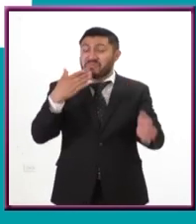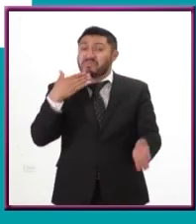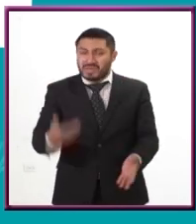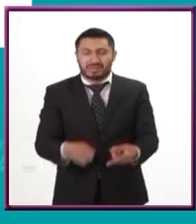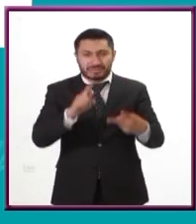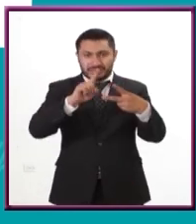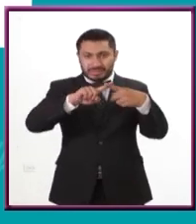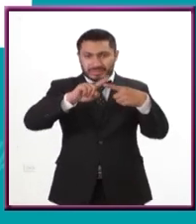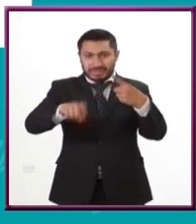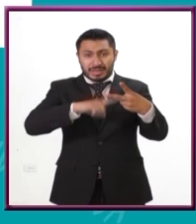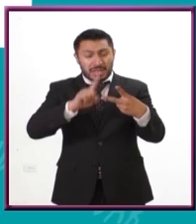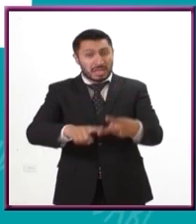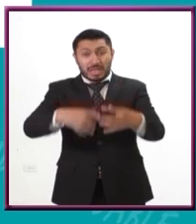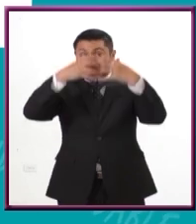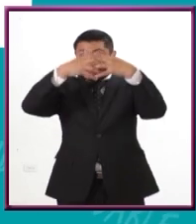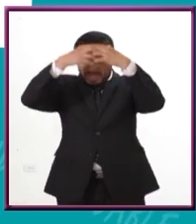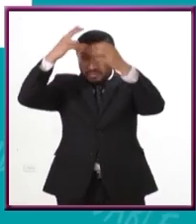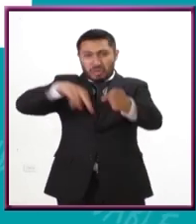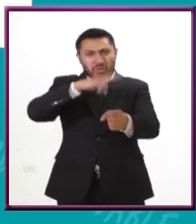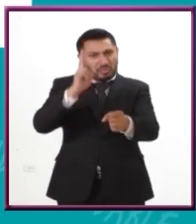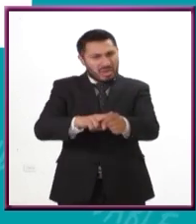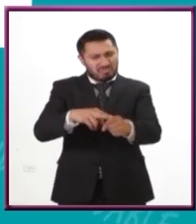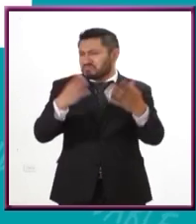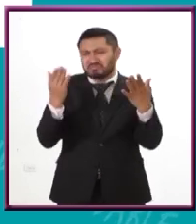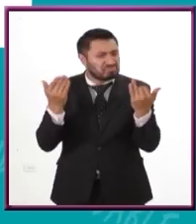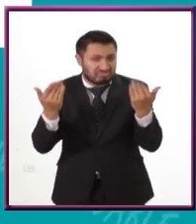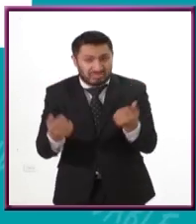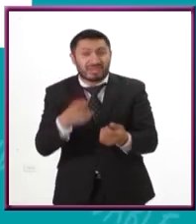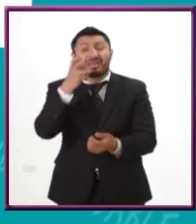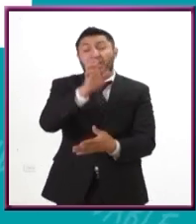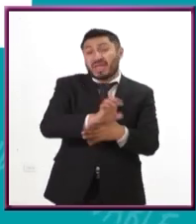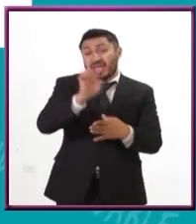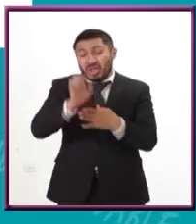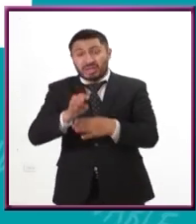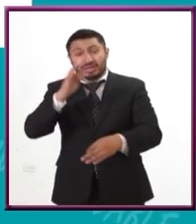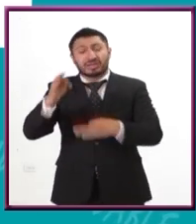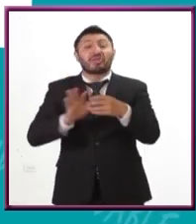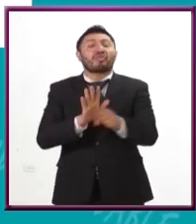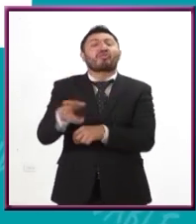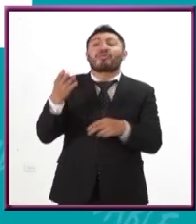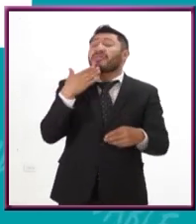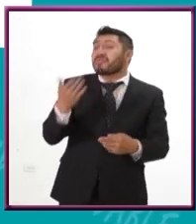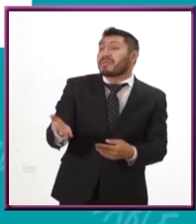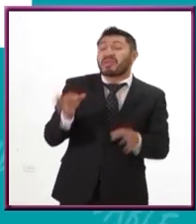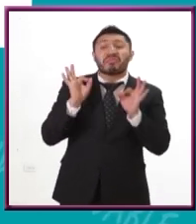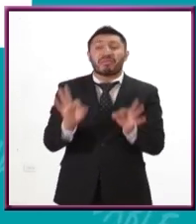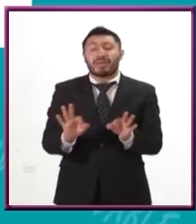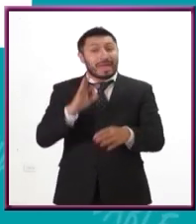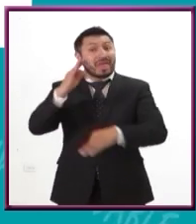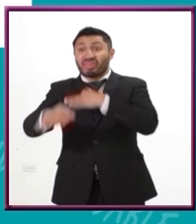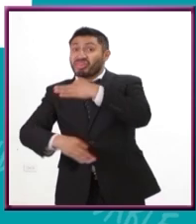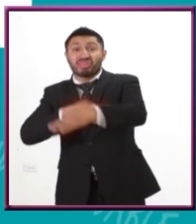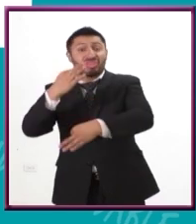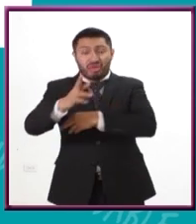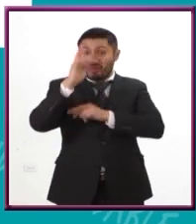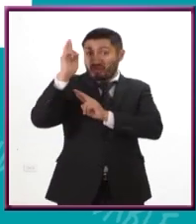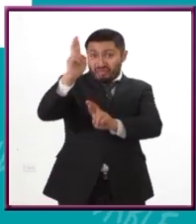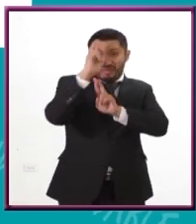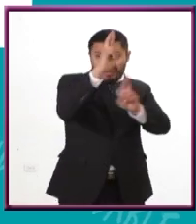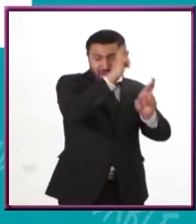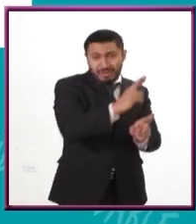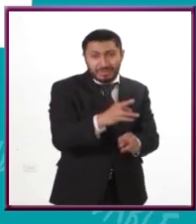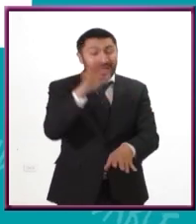2. No existe un tipo de cerebro normal. Lo que se considera como normal o lo correcto es una construcción